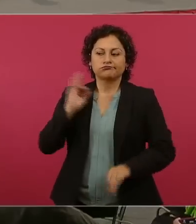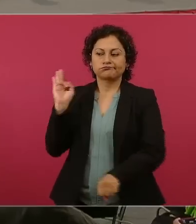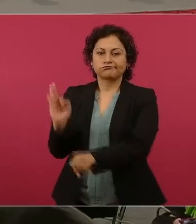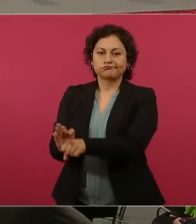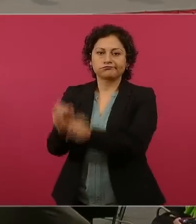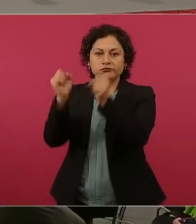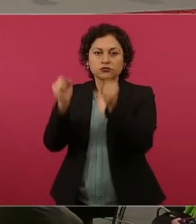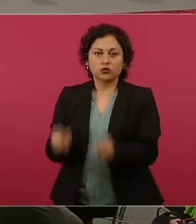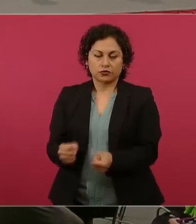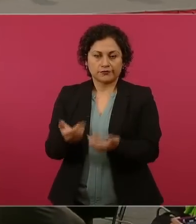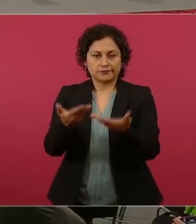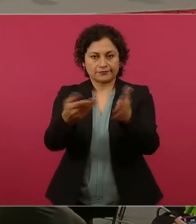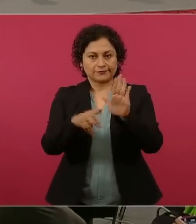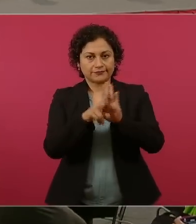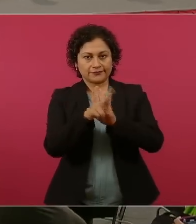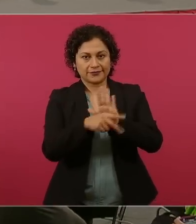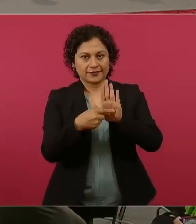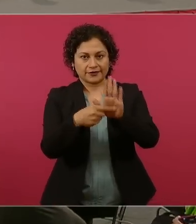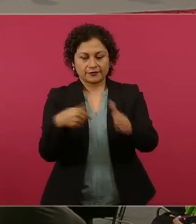video con los avances que tenemos.